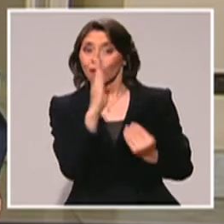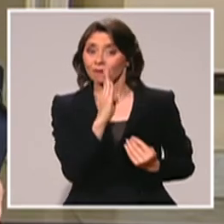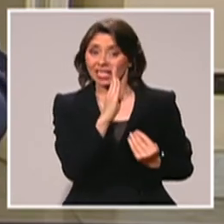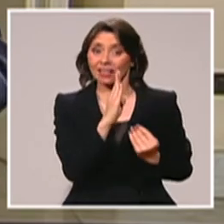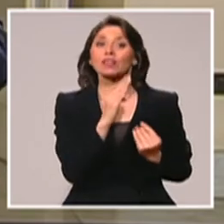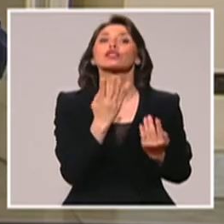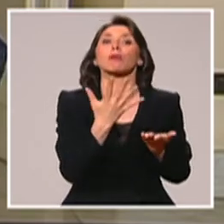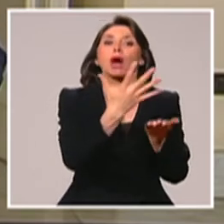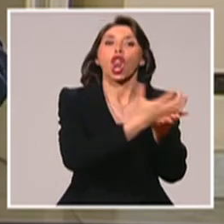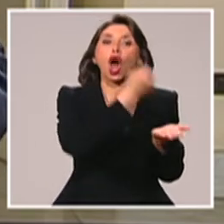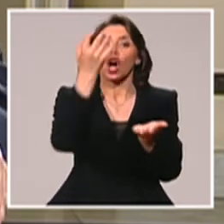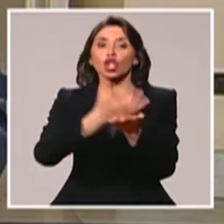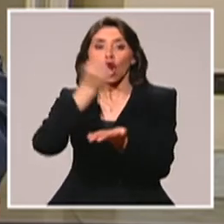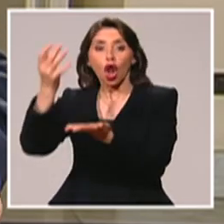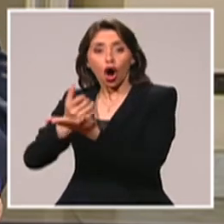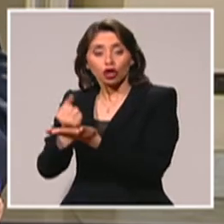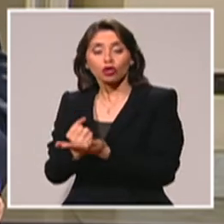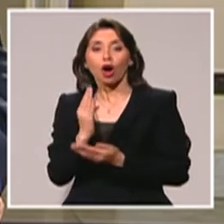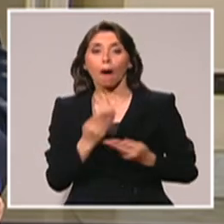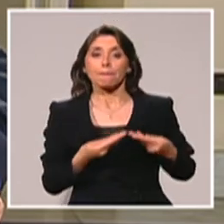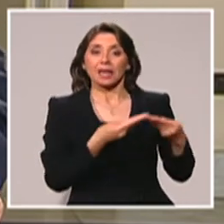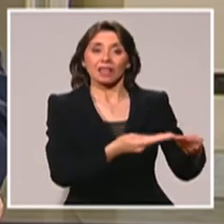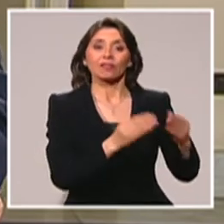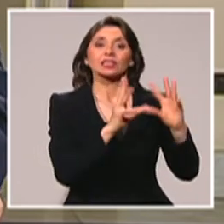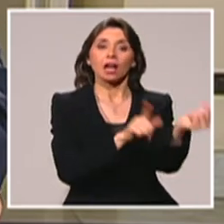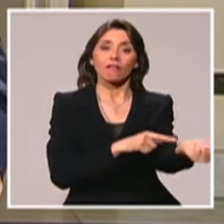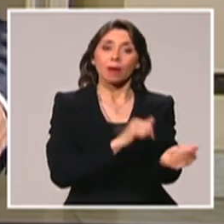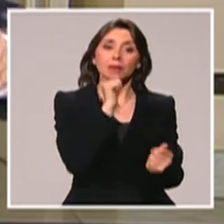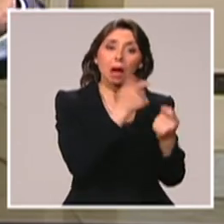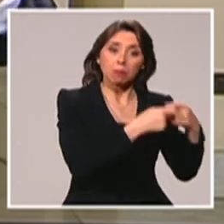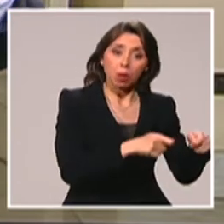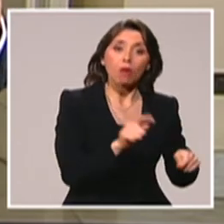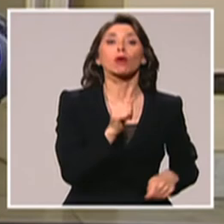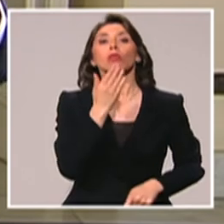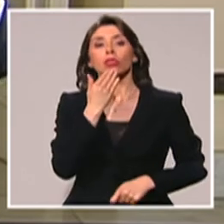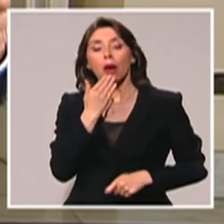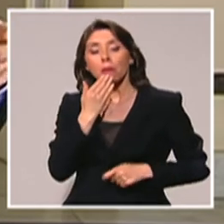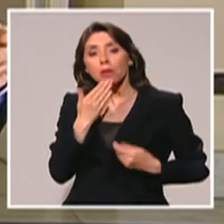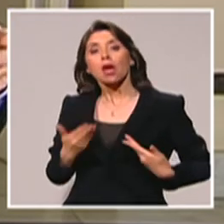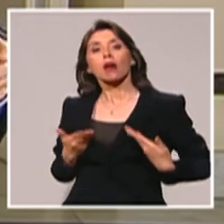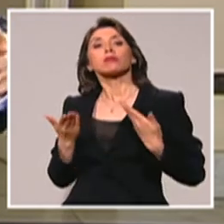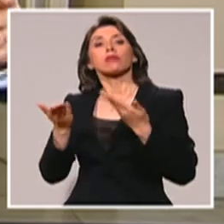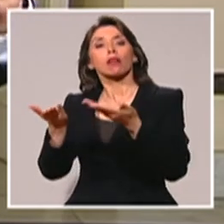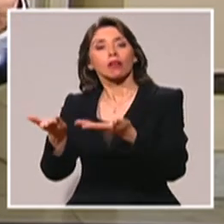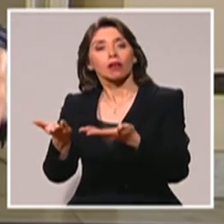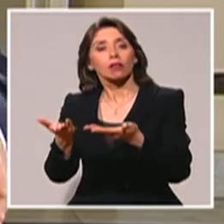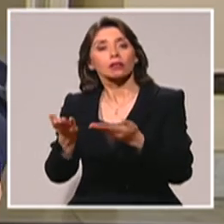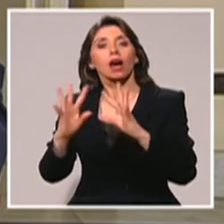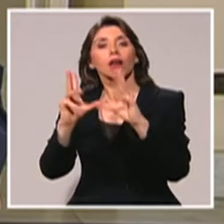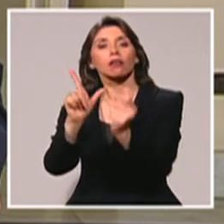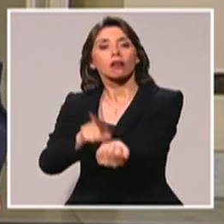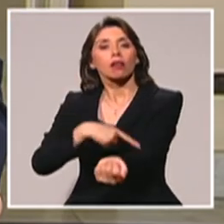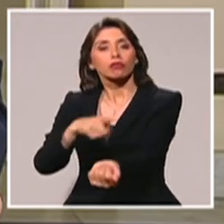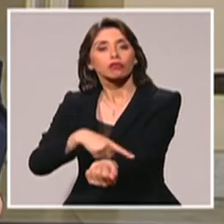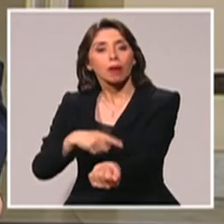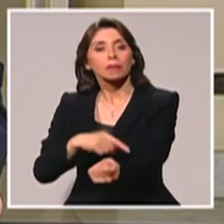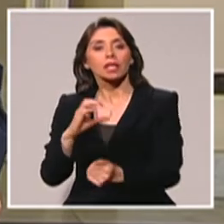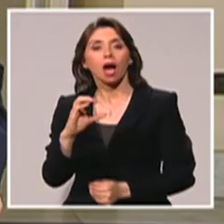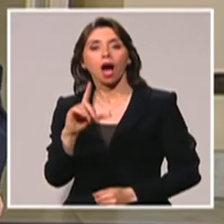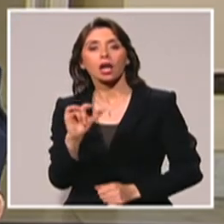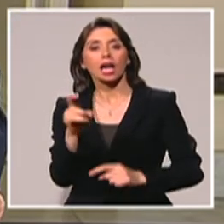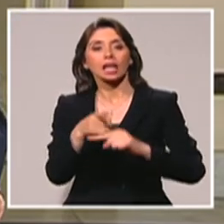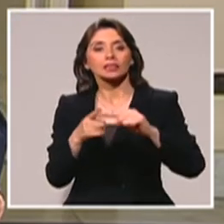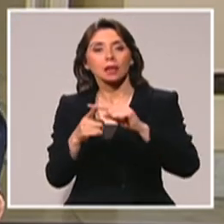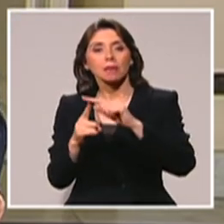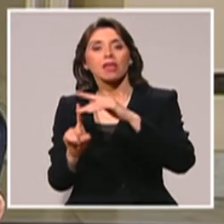favorecerán no sólo a las familias en pobreza sino que se extenderán también a las familias de clase media